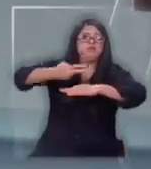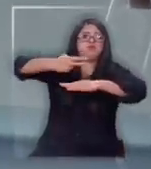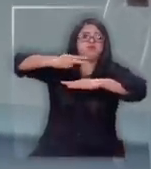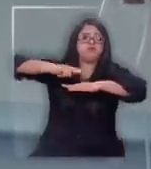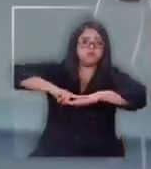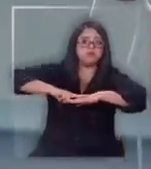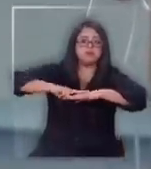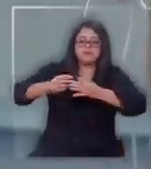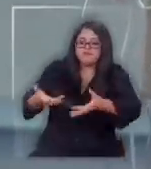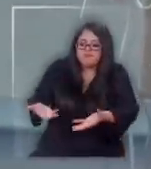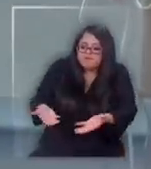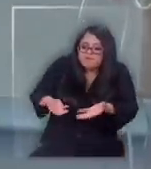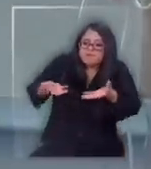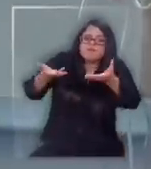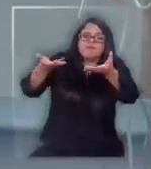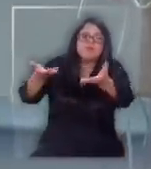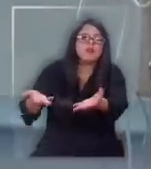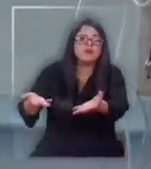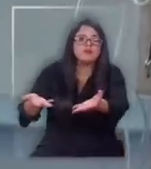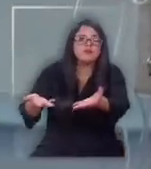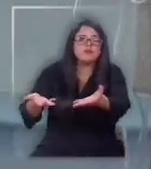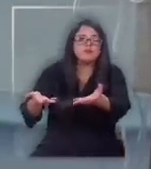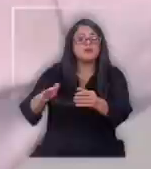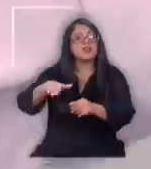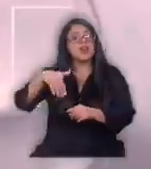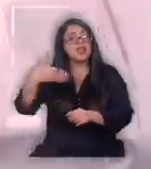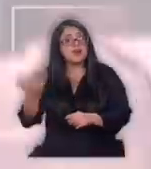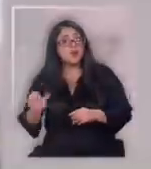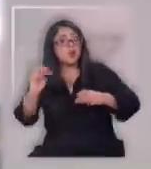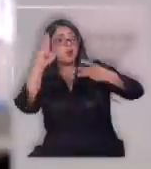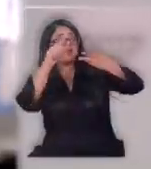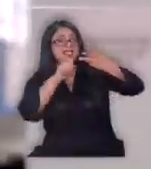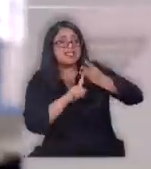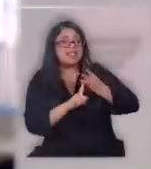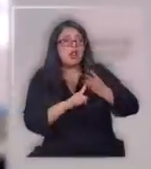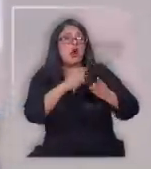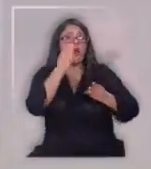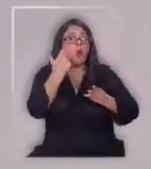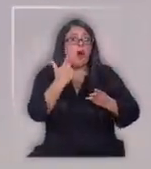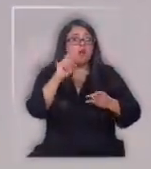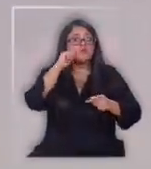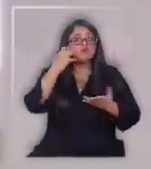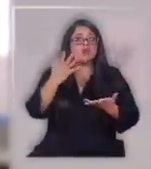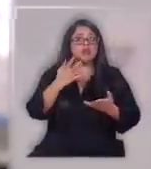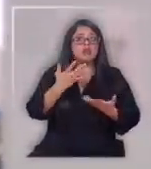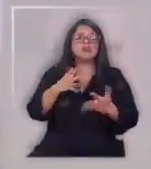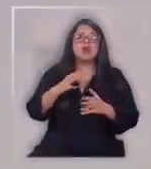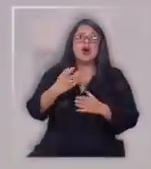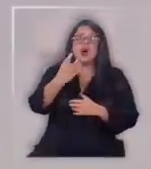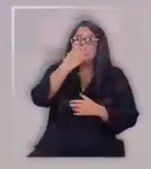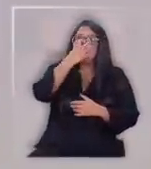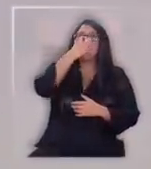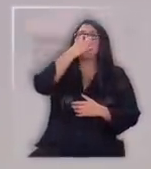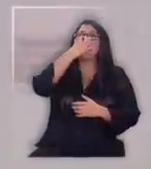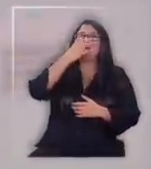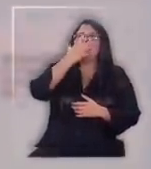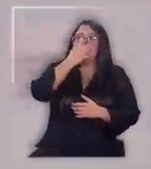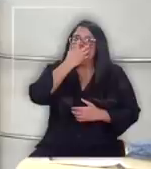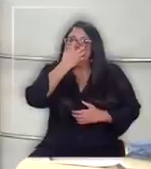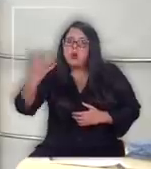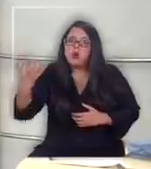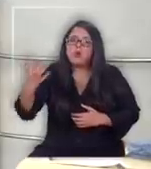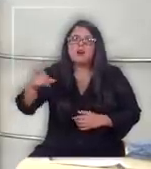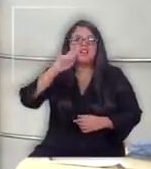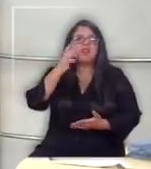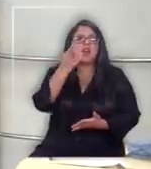paso siguiente, y después viene el tercer paso, que es la extubación. Así es el camino de vuelta.